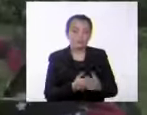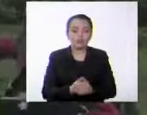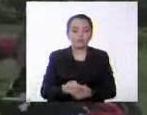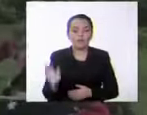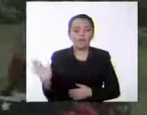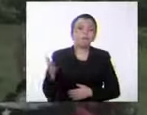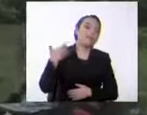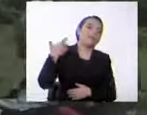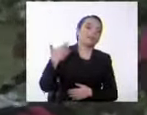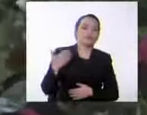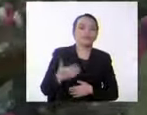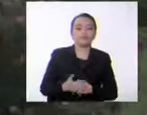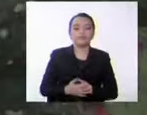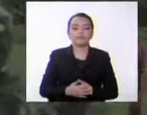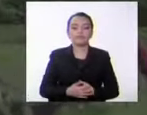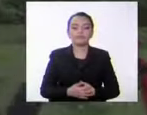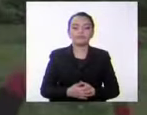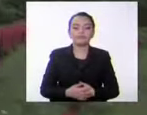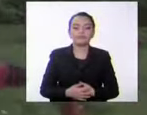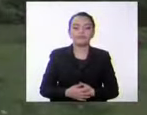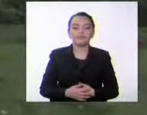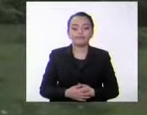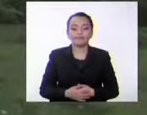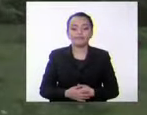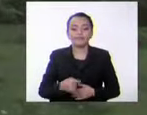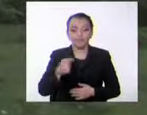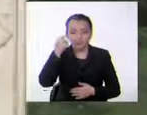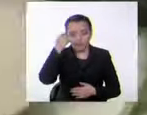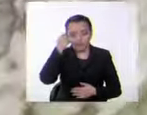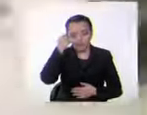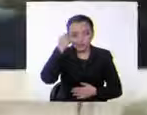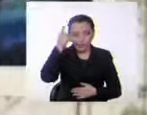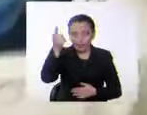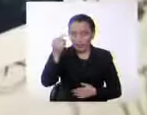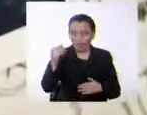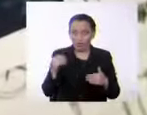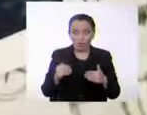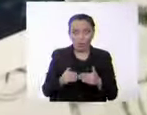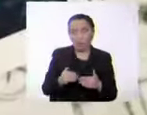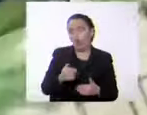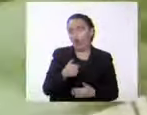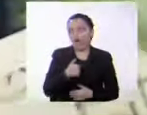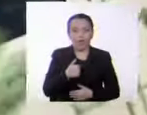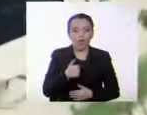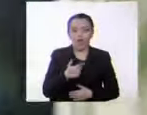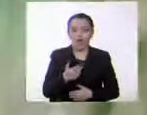sígueme. ¡Qué genial idea, señor Max!